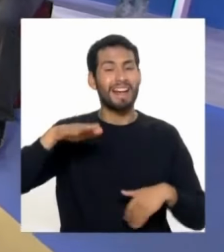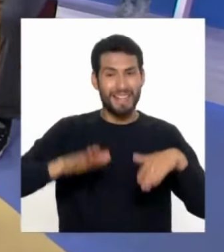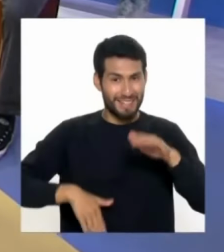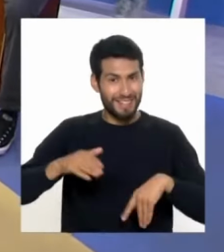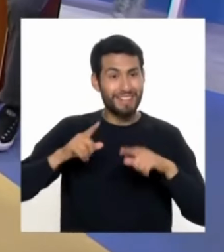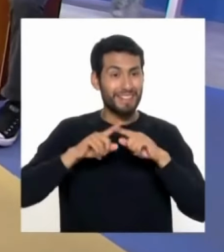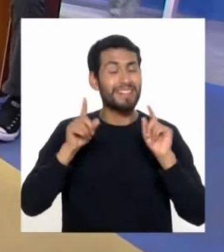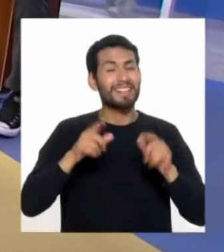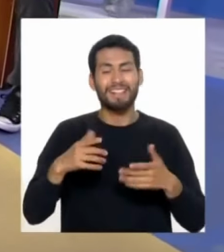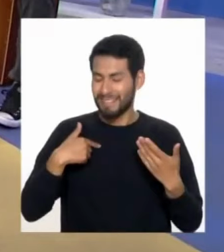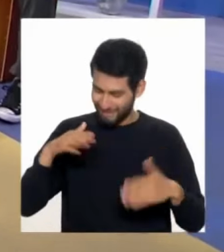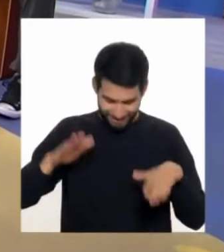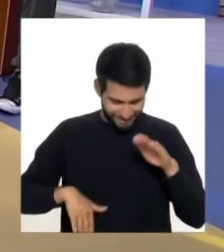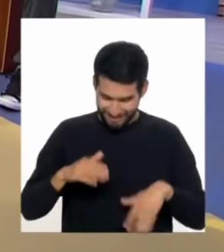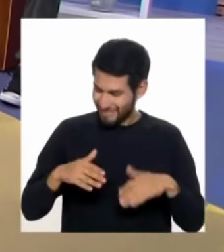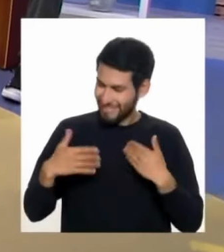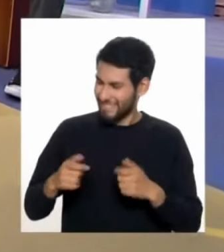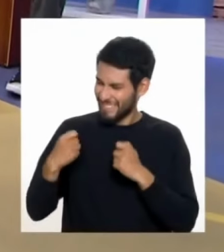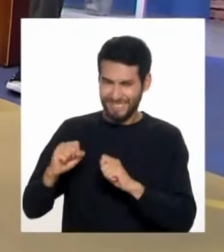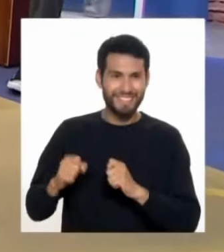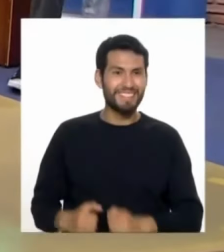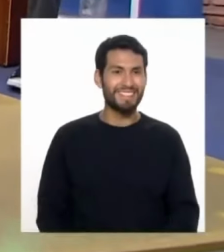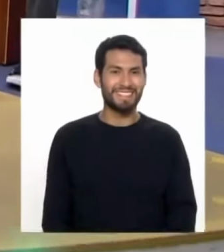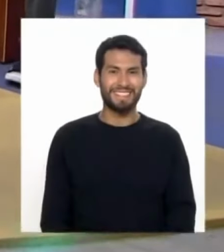cajón, pero vamos a darle con vámonos todo. Con festejo.